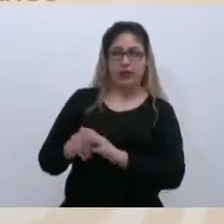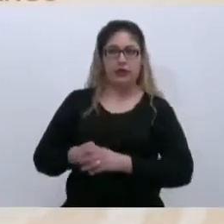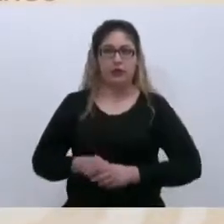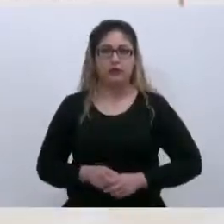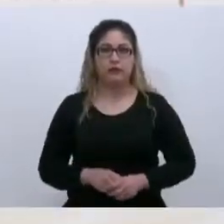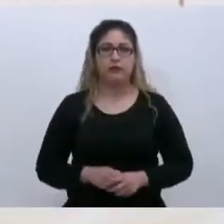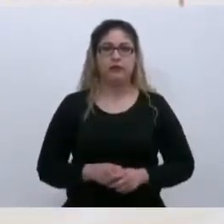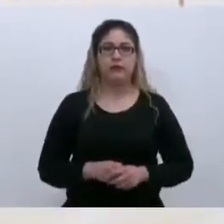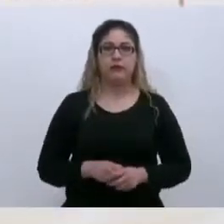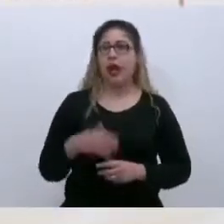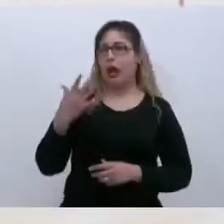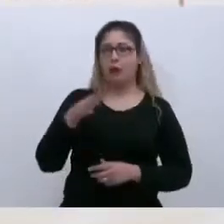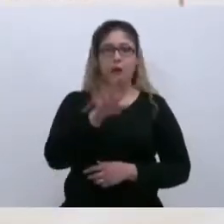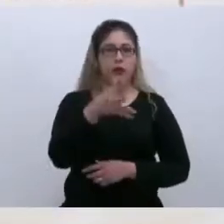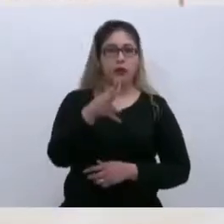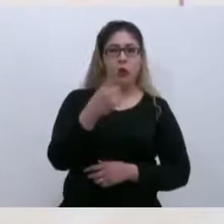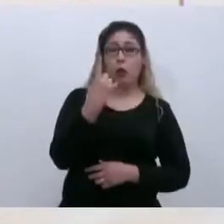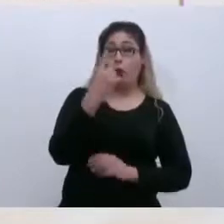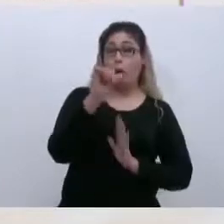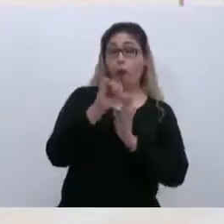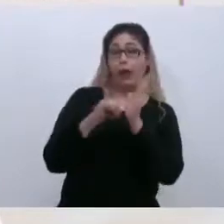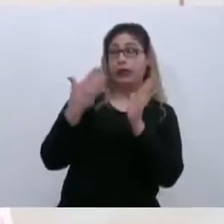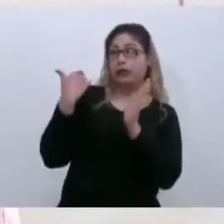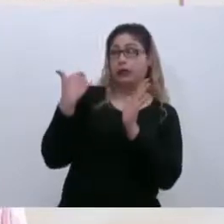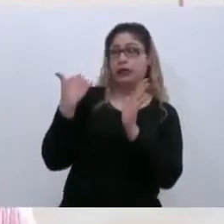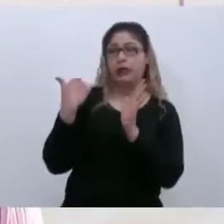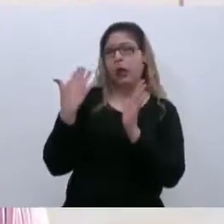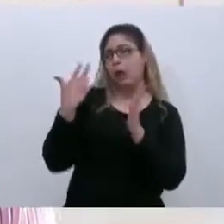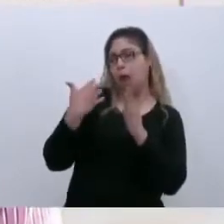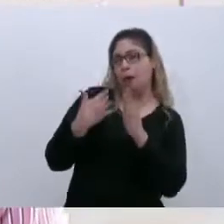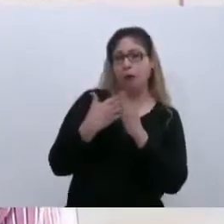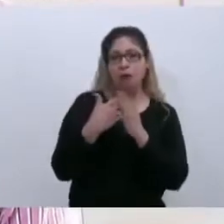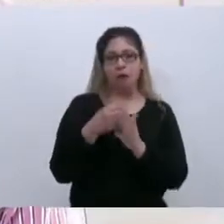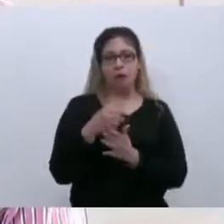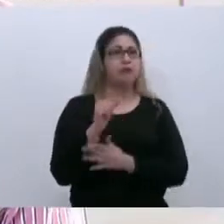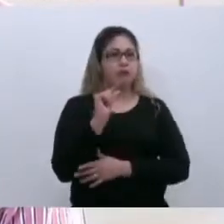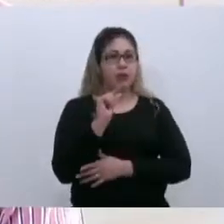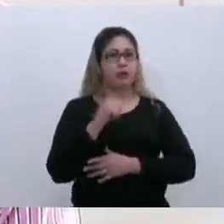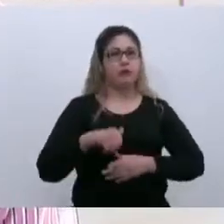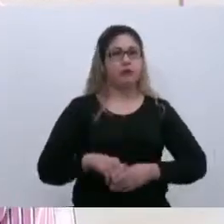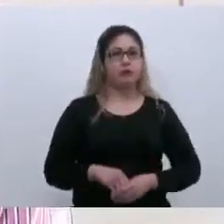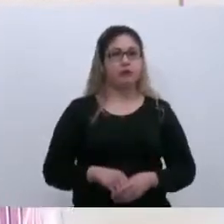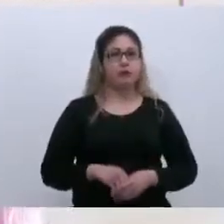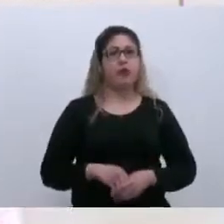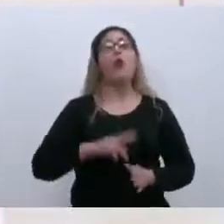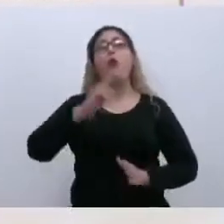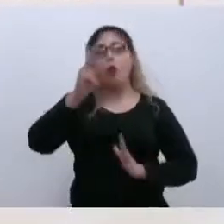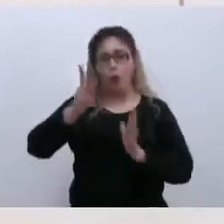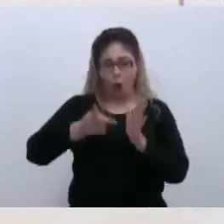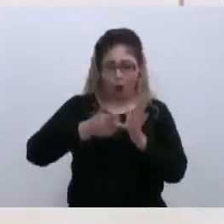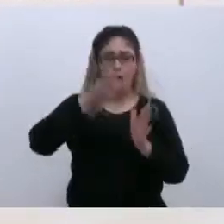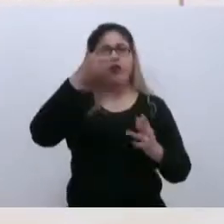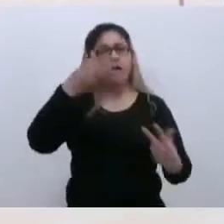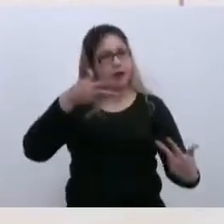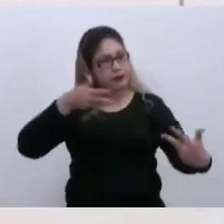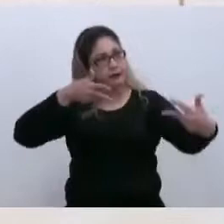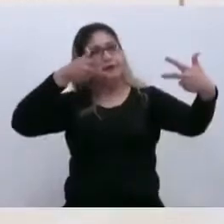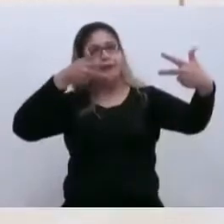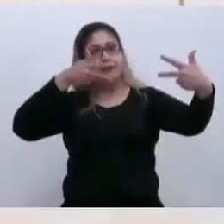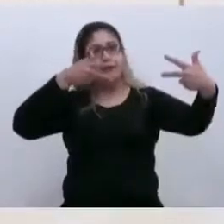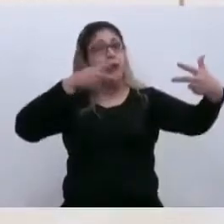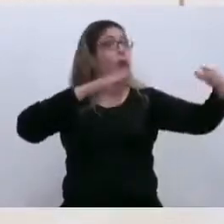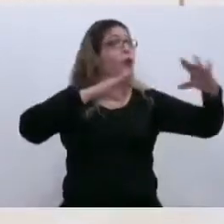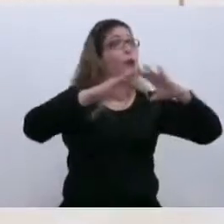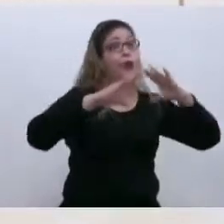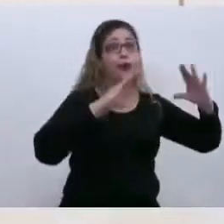Hace como un mes, poco menos, volví a conversar con él, con una agenda amplia,